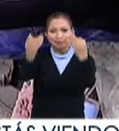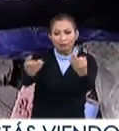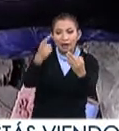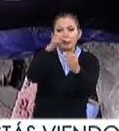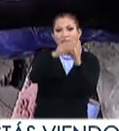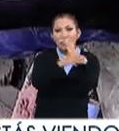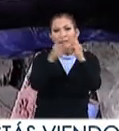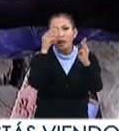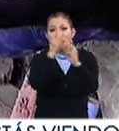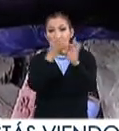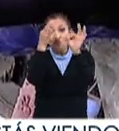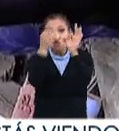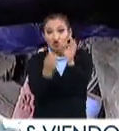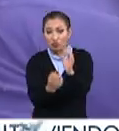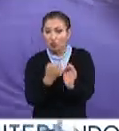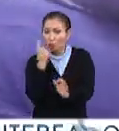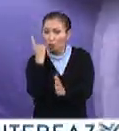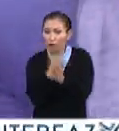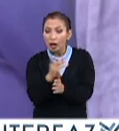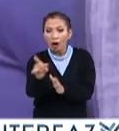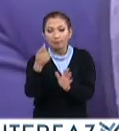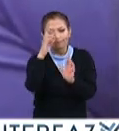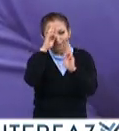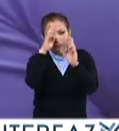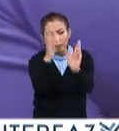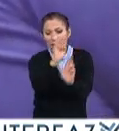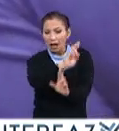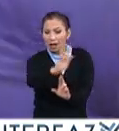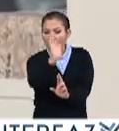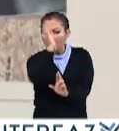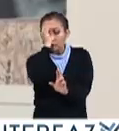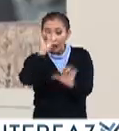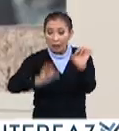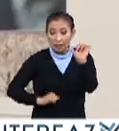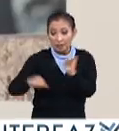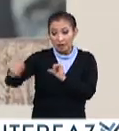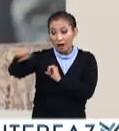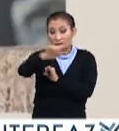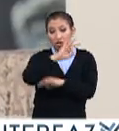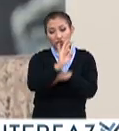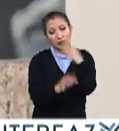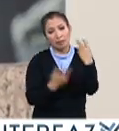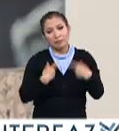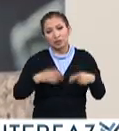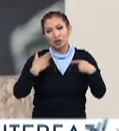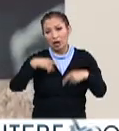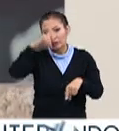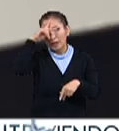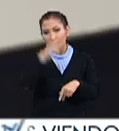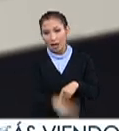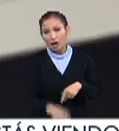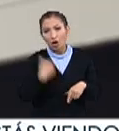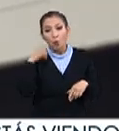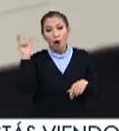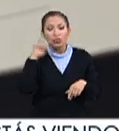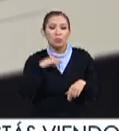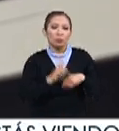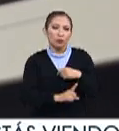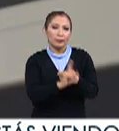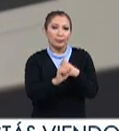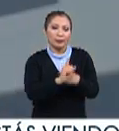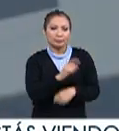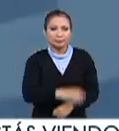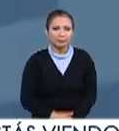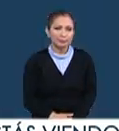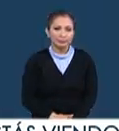y materiales inéditos, hace un homenaje para reconocer los actos que realizó toda la población mexicana en los momentos de